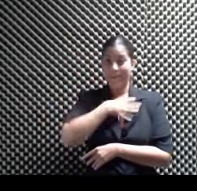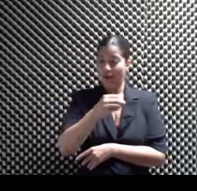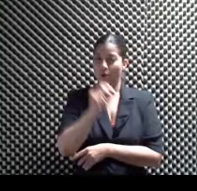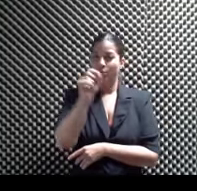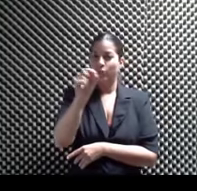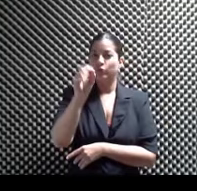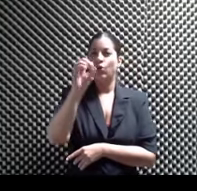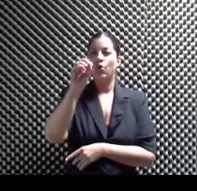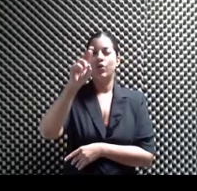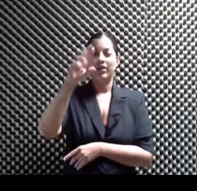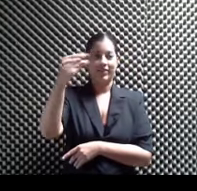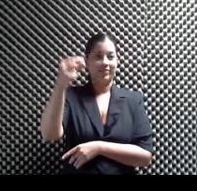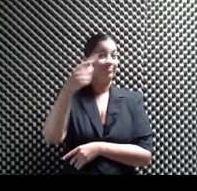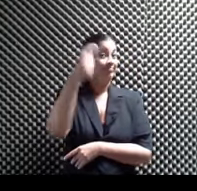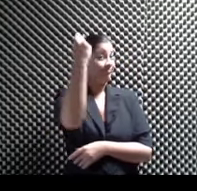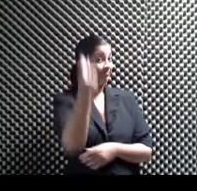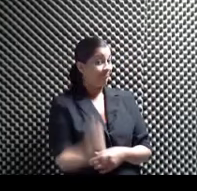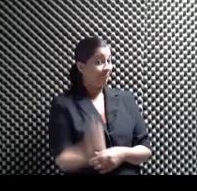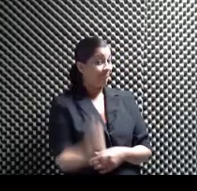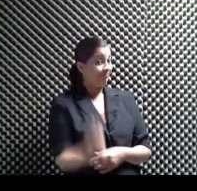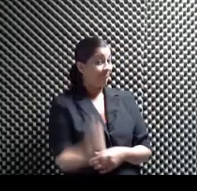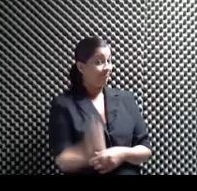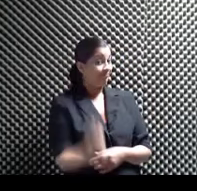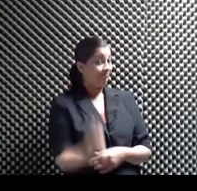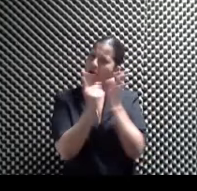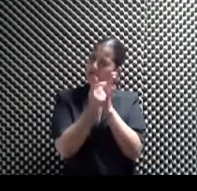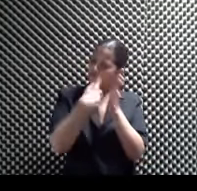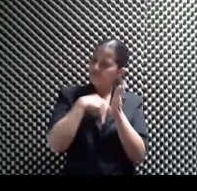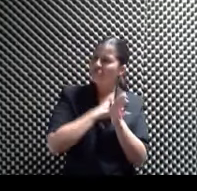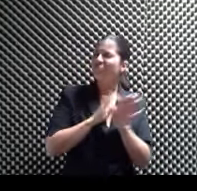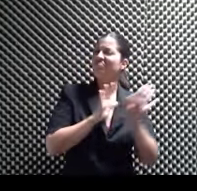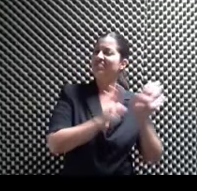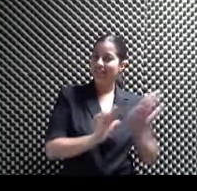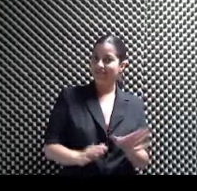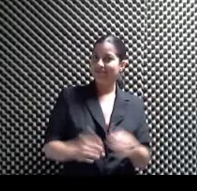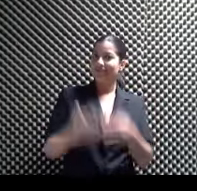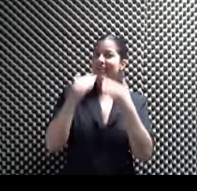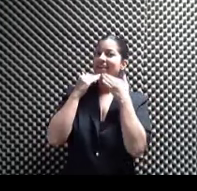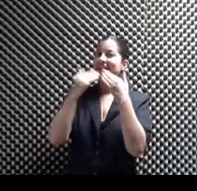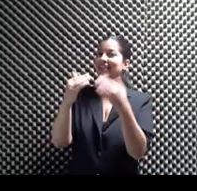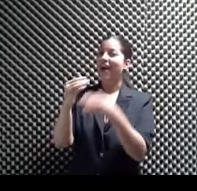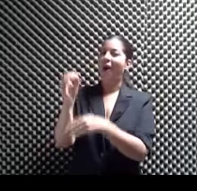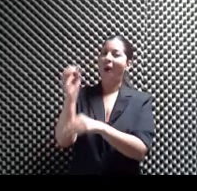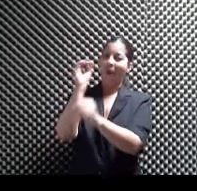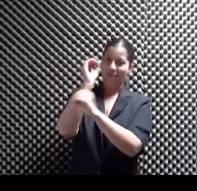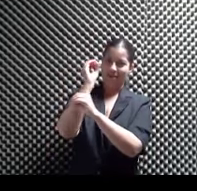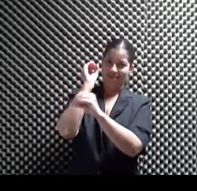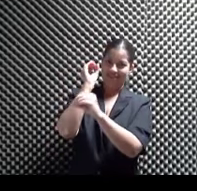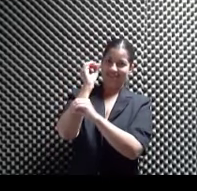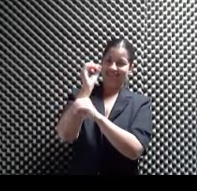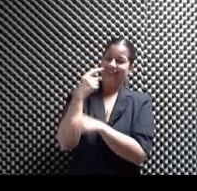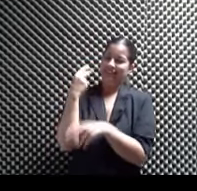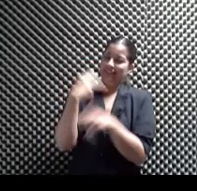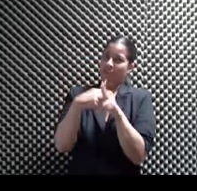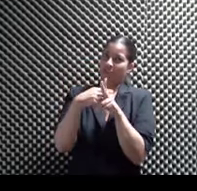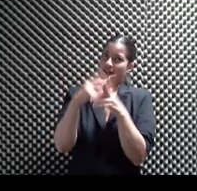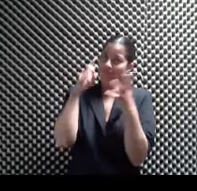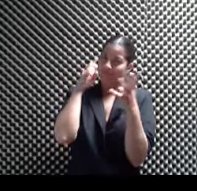Aquí A las 7 de la noche Mira, una hora Que nos vamos a pasar Relax Muchas gracias Omaira Cabilla Se me olvida el nombre